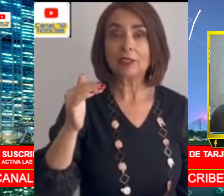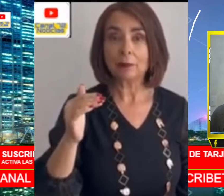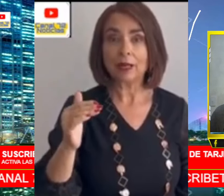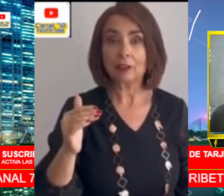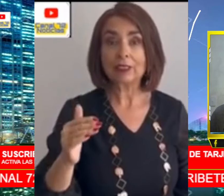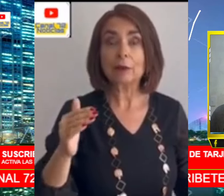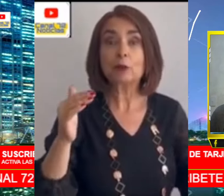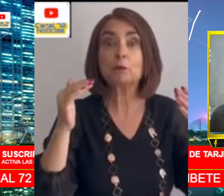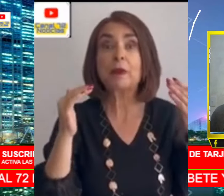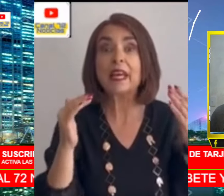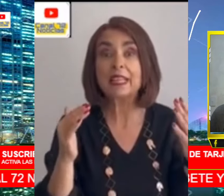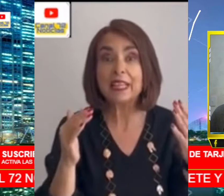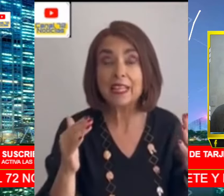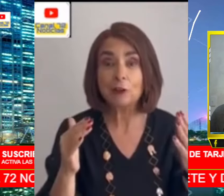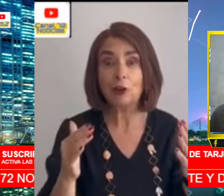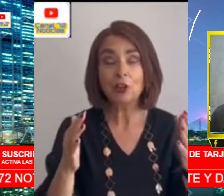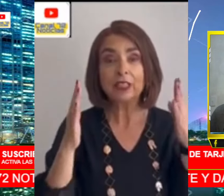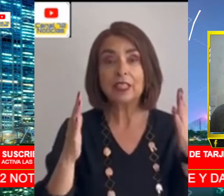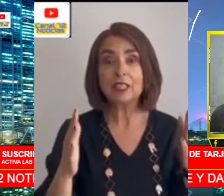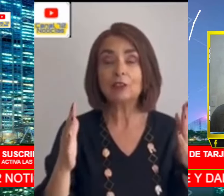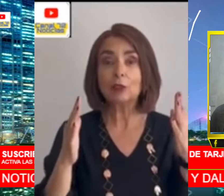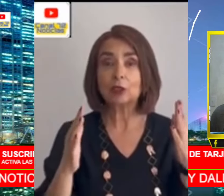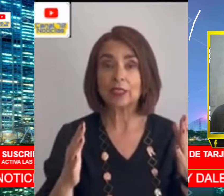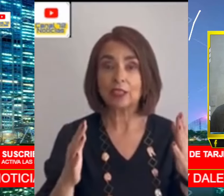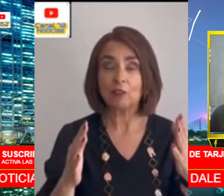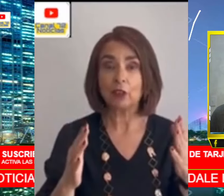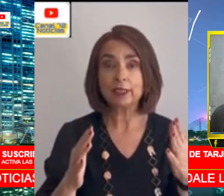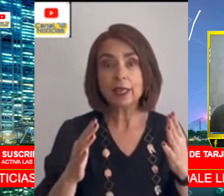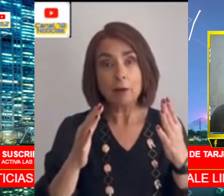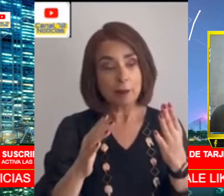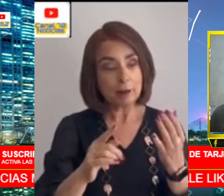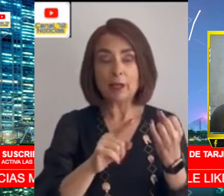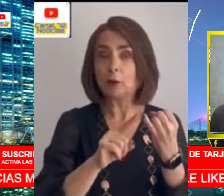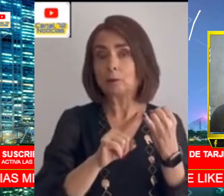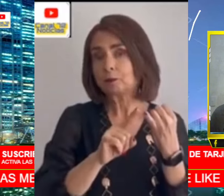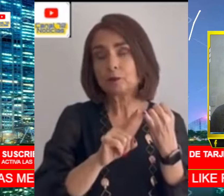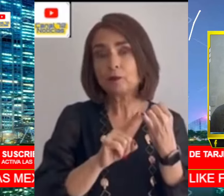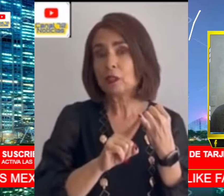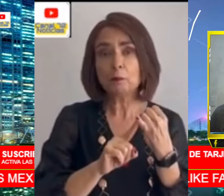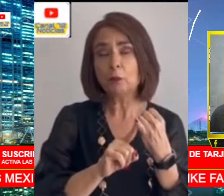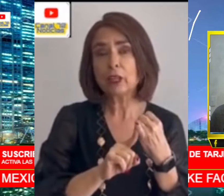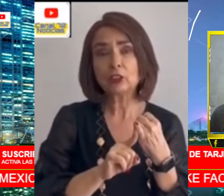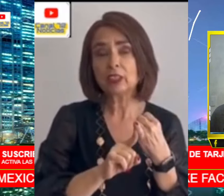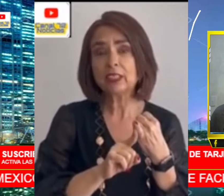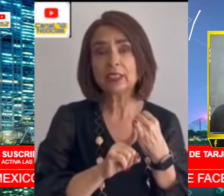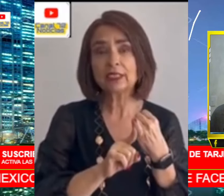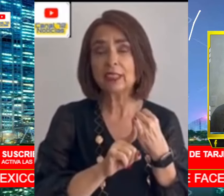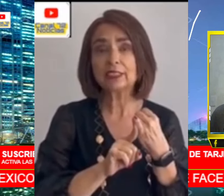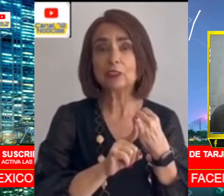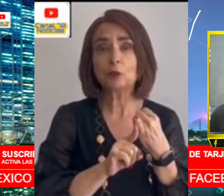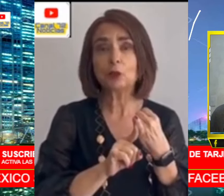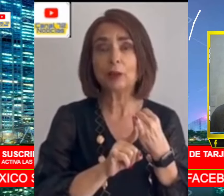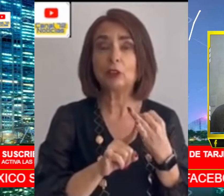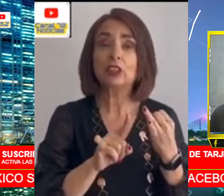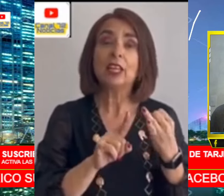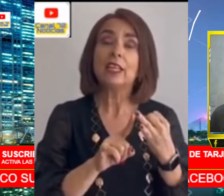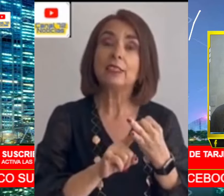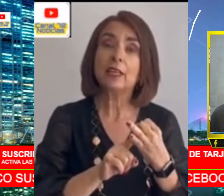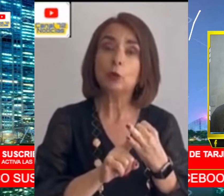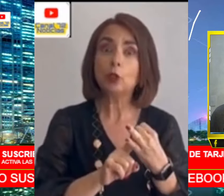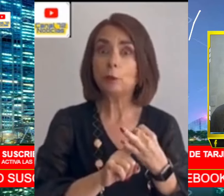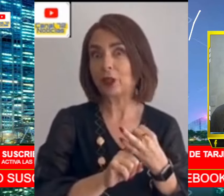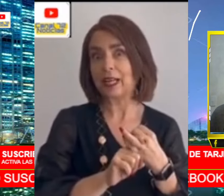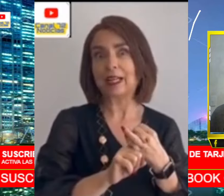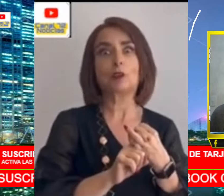trabajadores y trabajadoras hemos perdido dinero de nuestras Afores, primero porque los intereses han sido muy bajos,